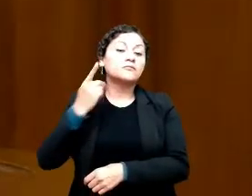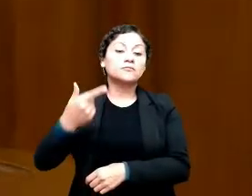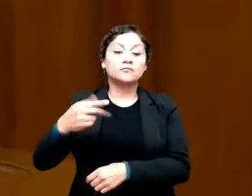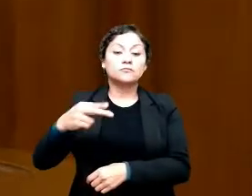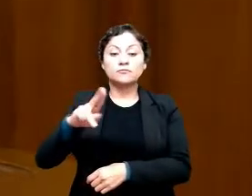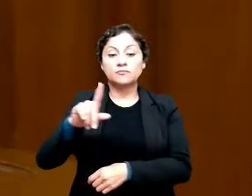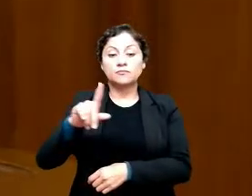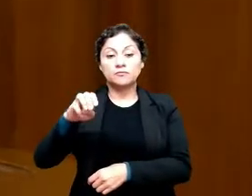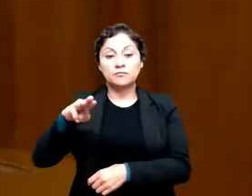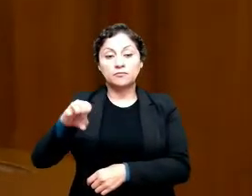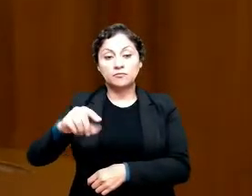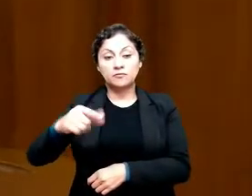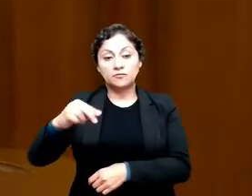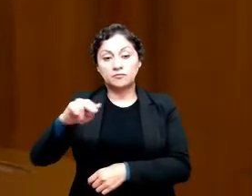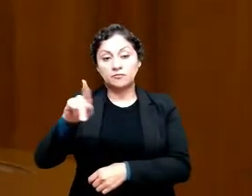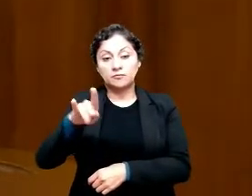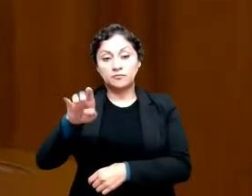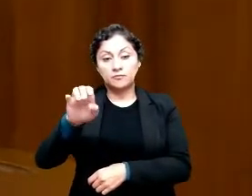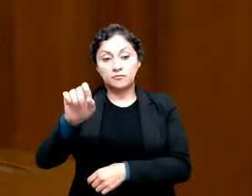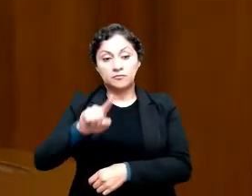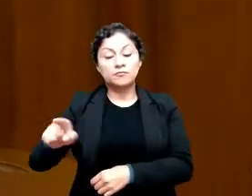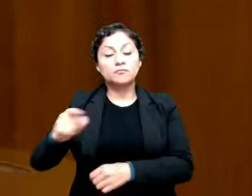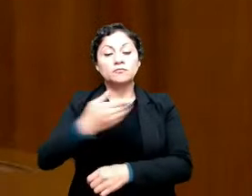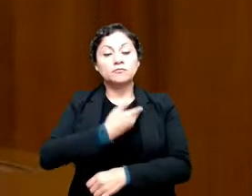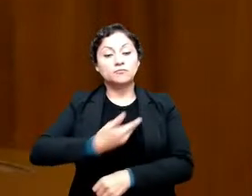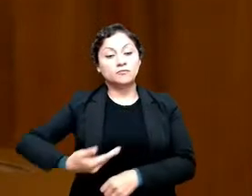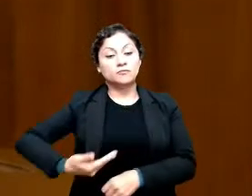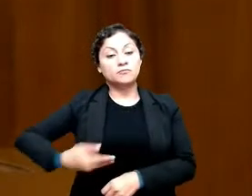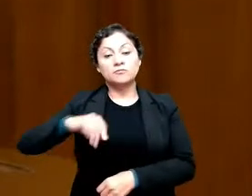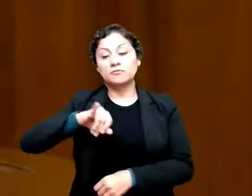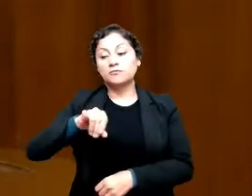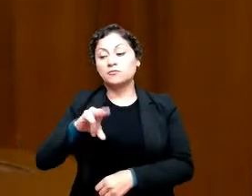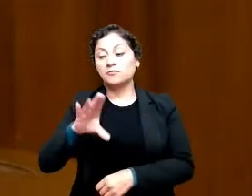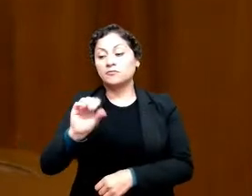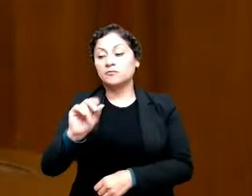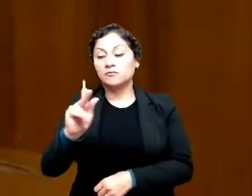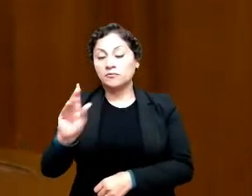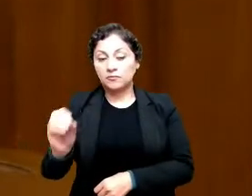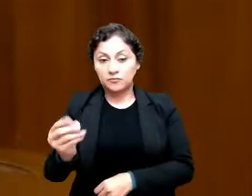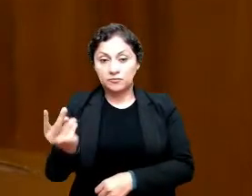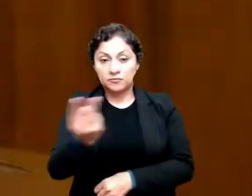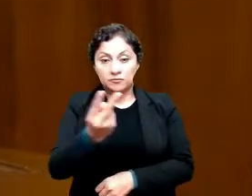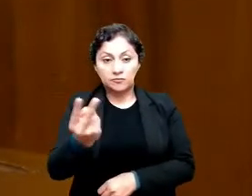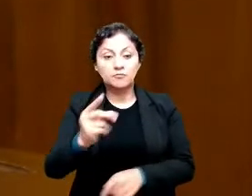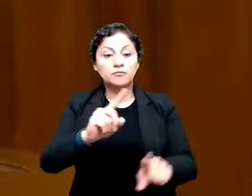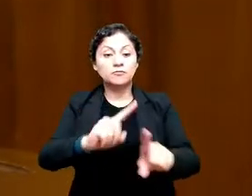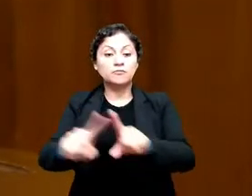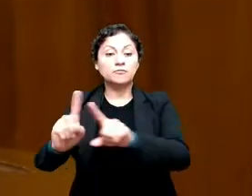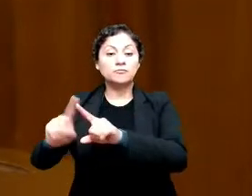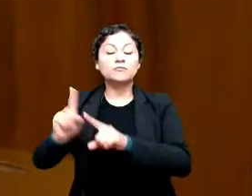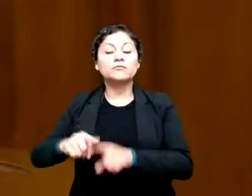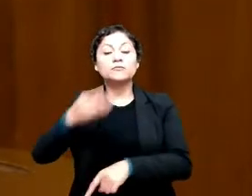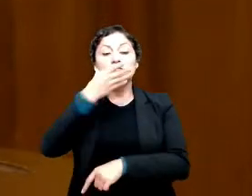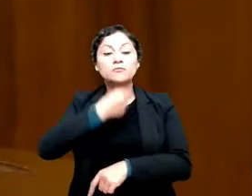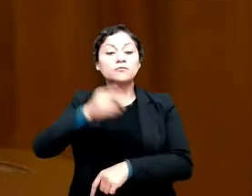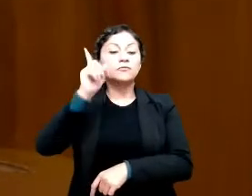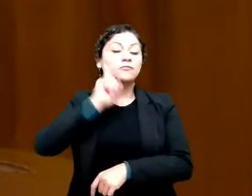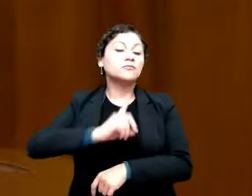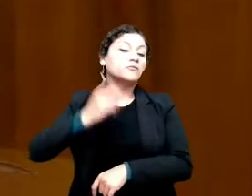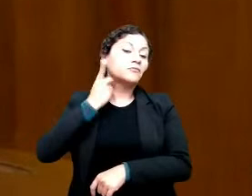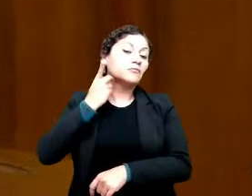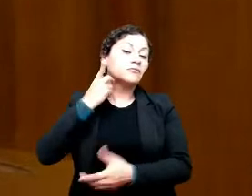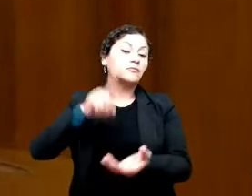de la Junta de Coordinación Política. Señoras y señores diputados coordinadores de los grupos parlamentarios